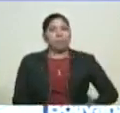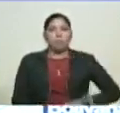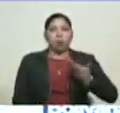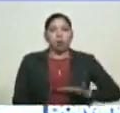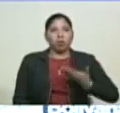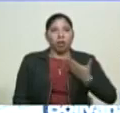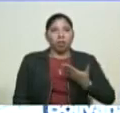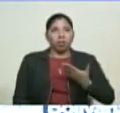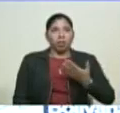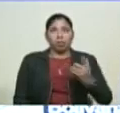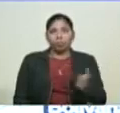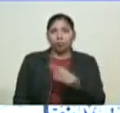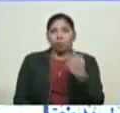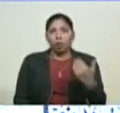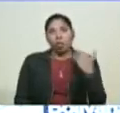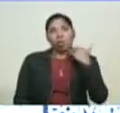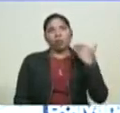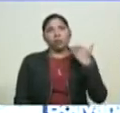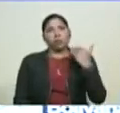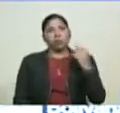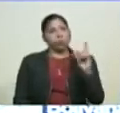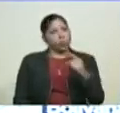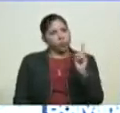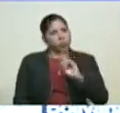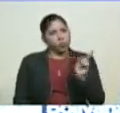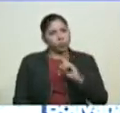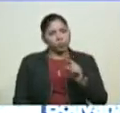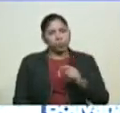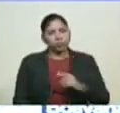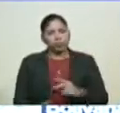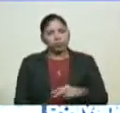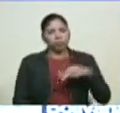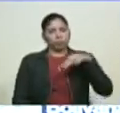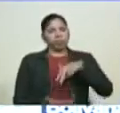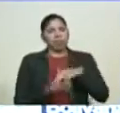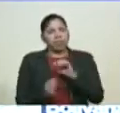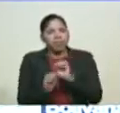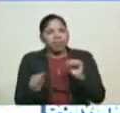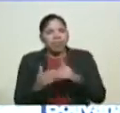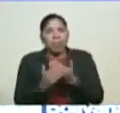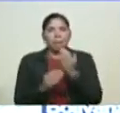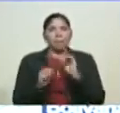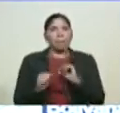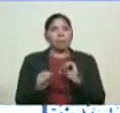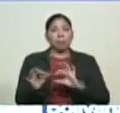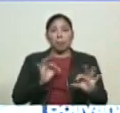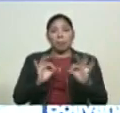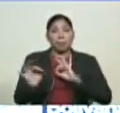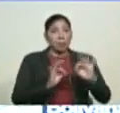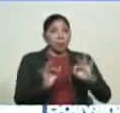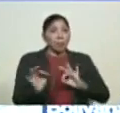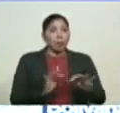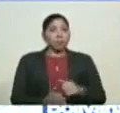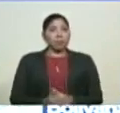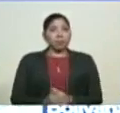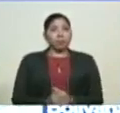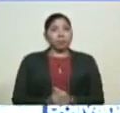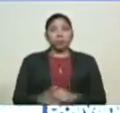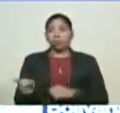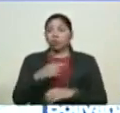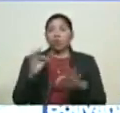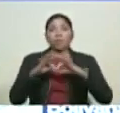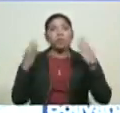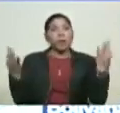se pierda este día histórico. A levantarse tempranito, los que no se han levantado, a prepararse en